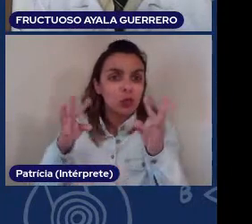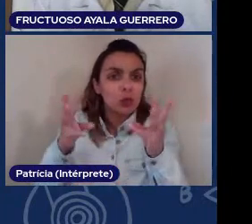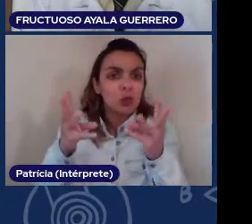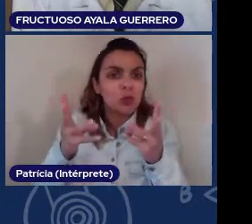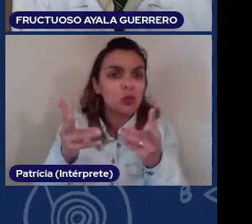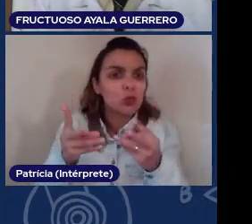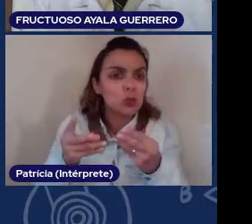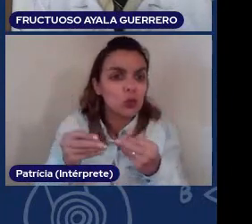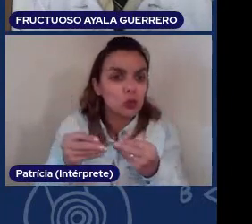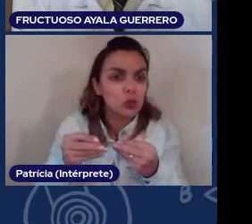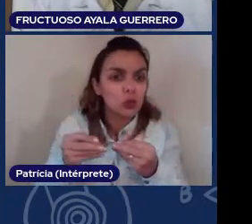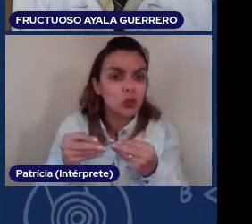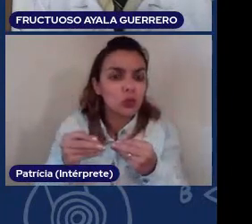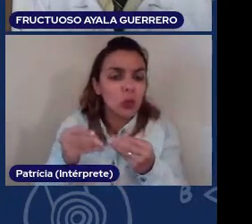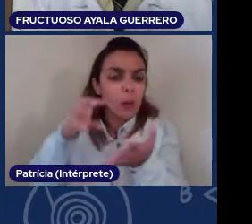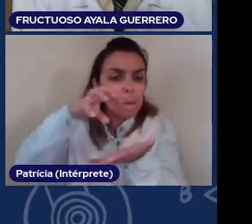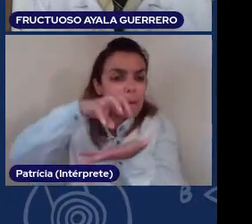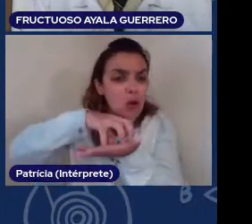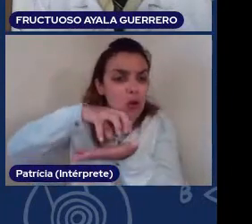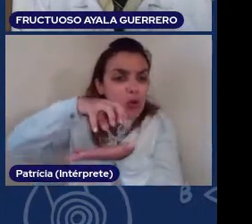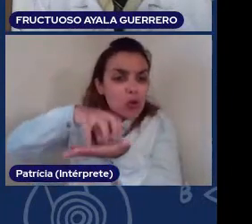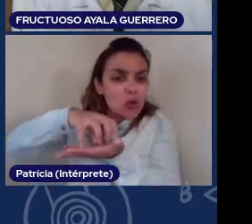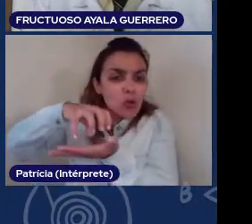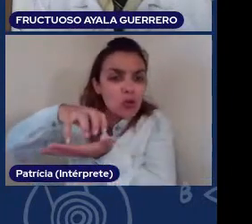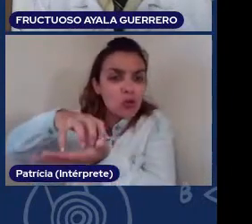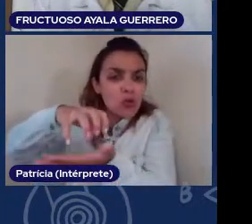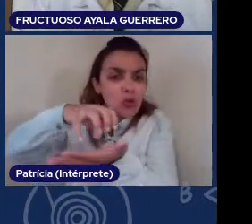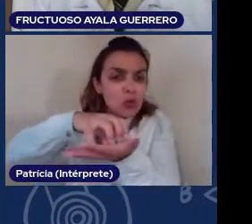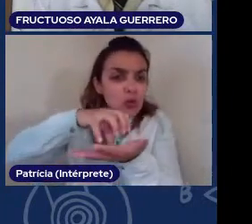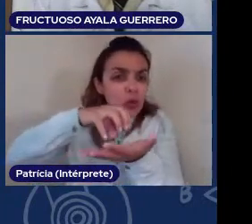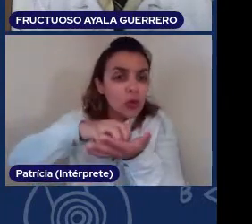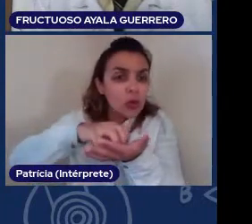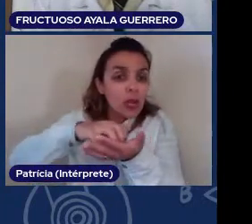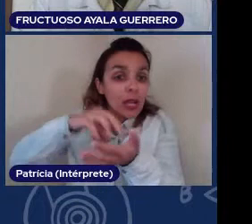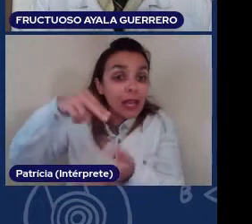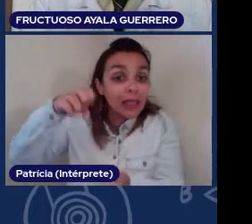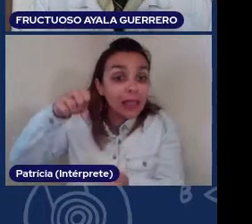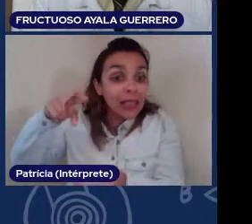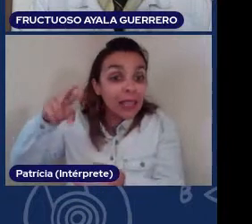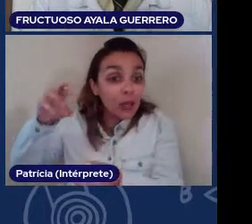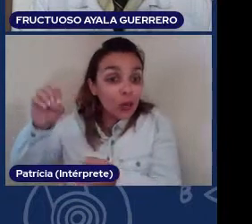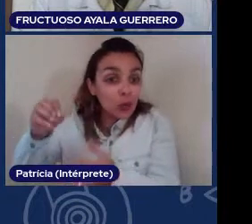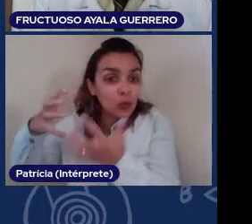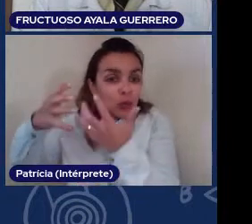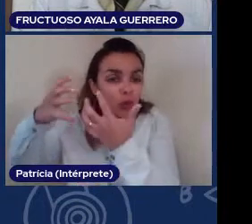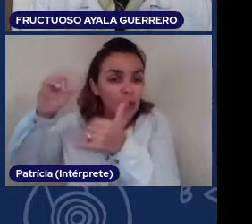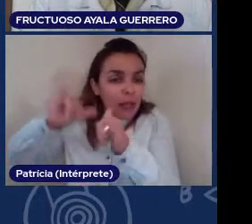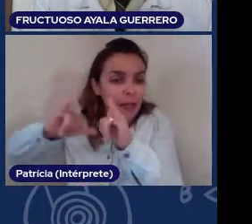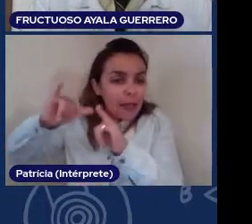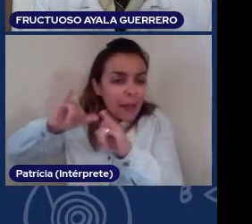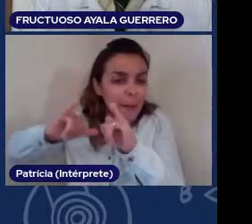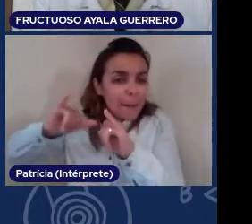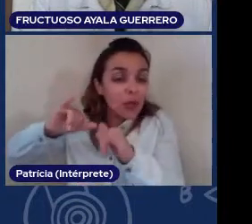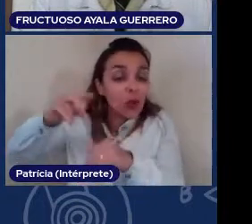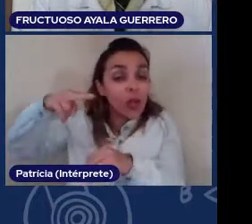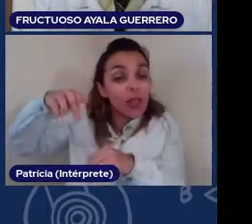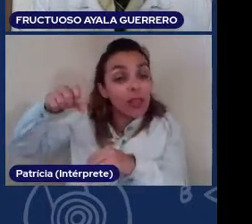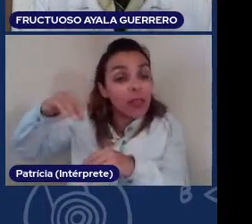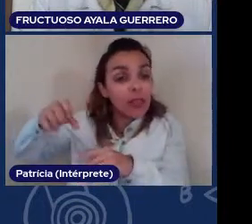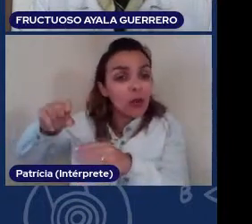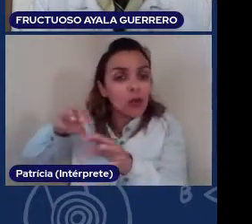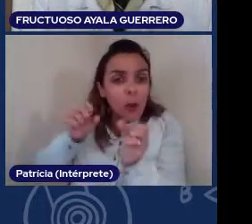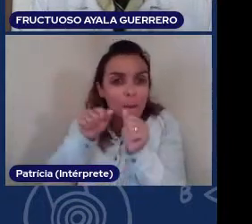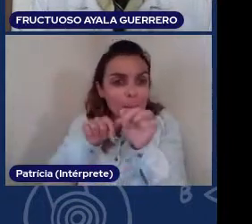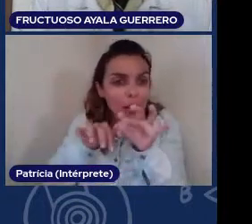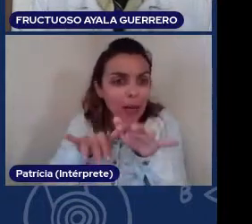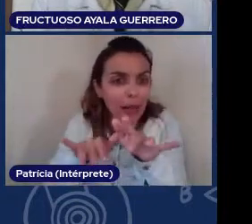todos estos núcleos con su neuroquímico, con su neurotransmisor, funcionan para mantenernos despiertos y